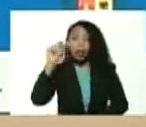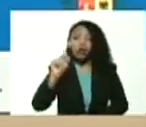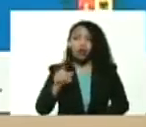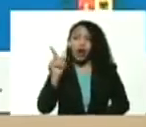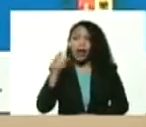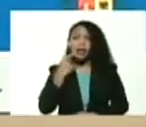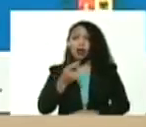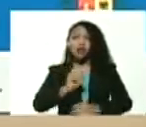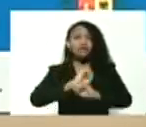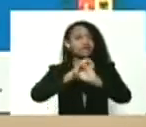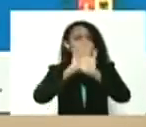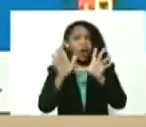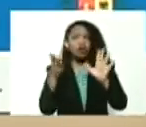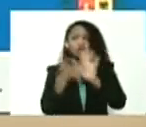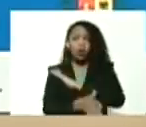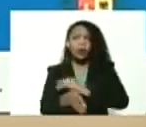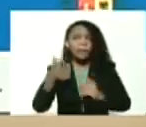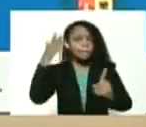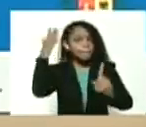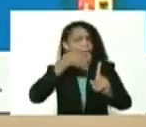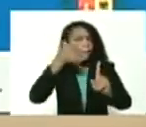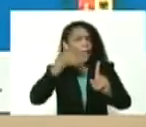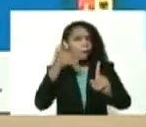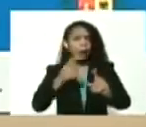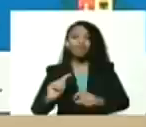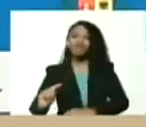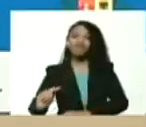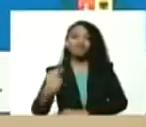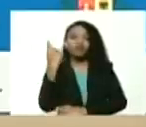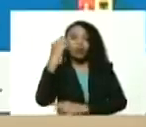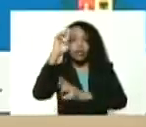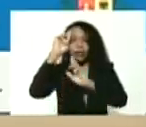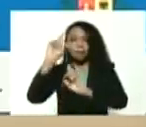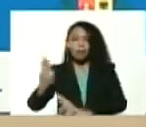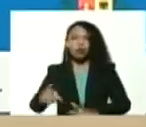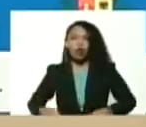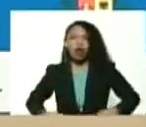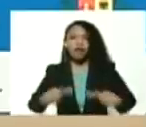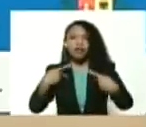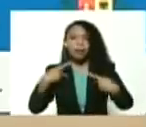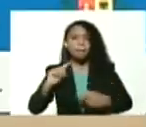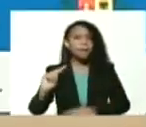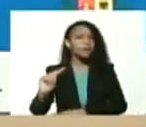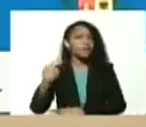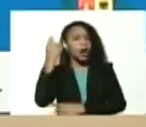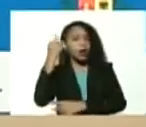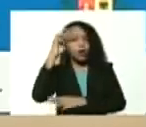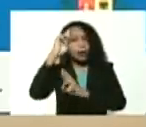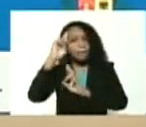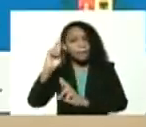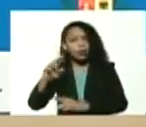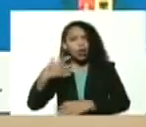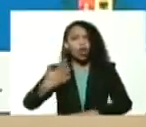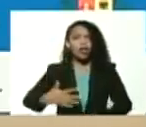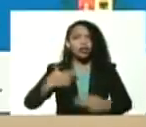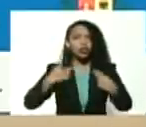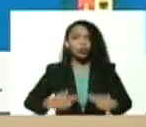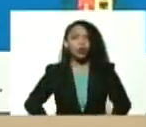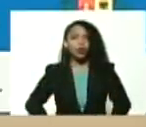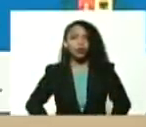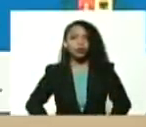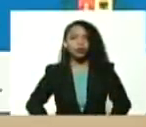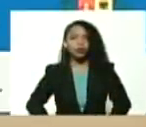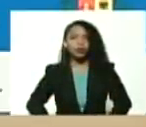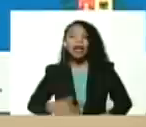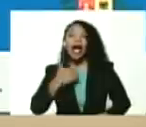claro sobre sus instrucciones. Primero que nada, el respeto a la vida. Primero que nada, el respeto a los derechos humanos. Y si